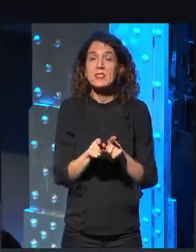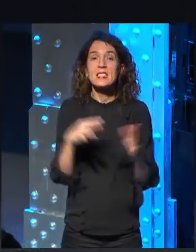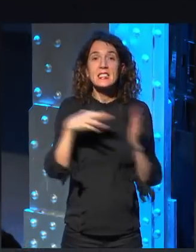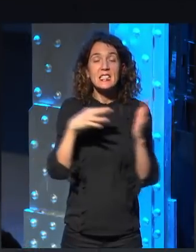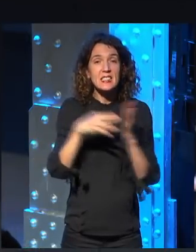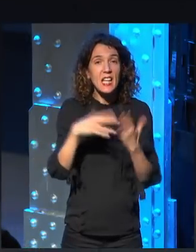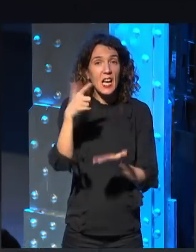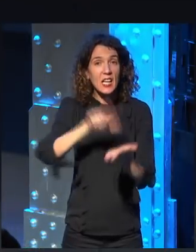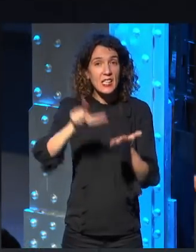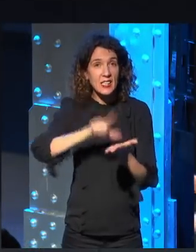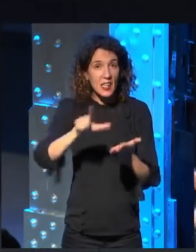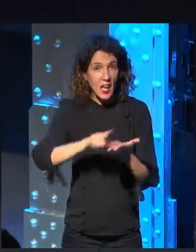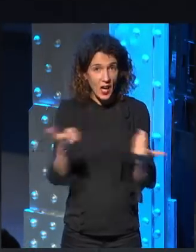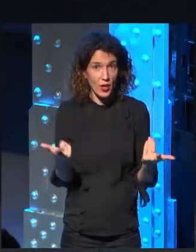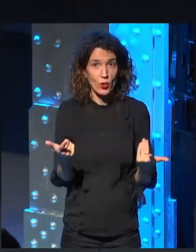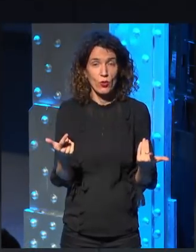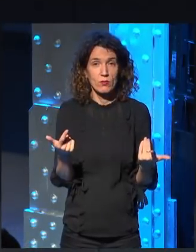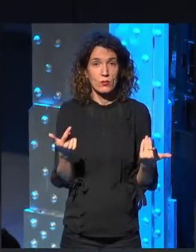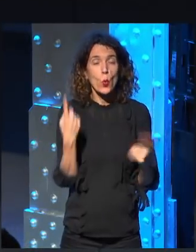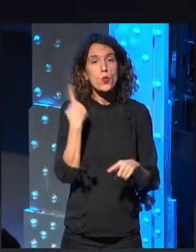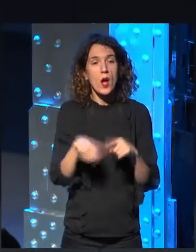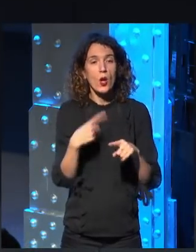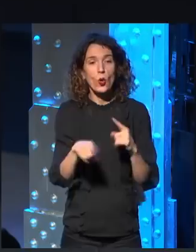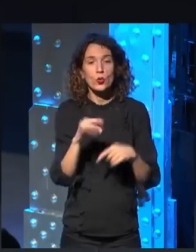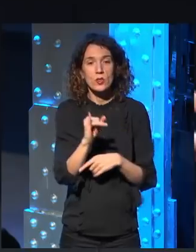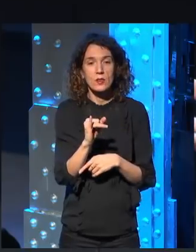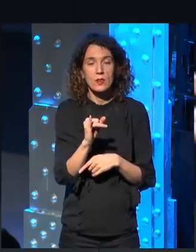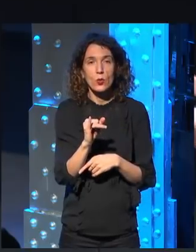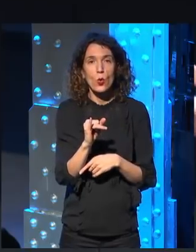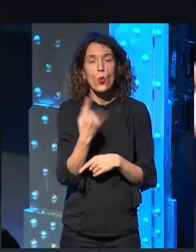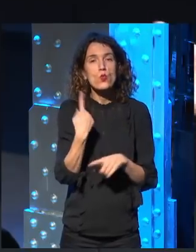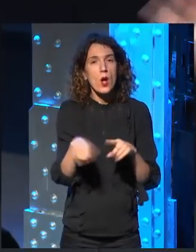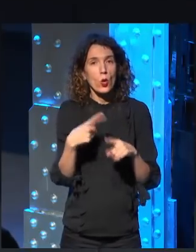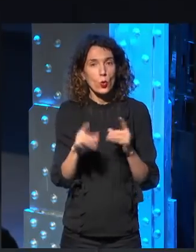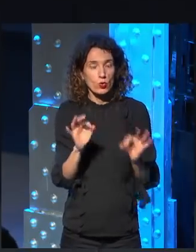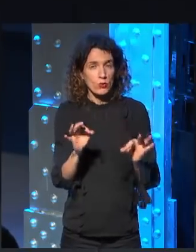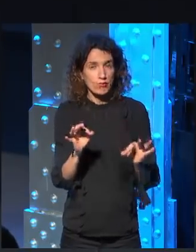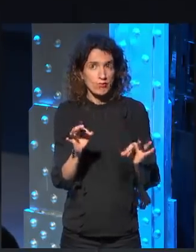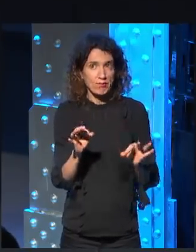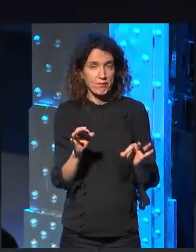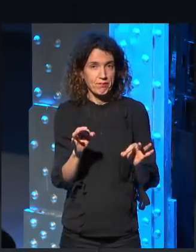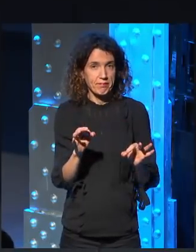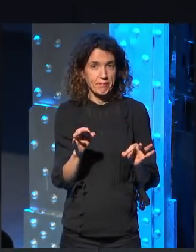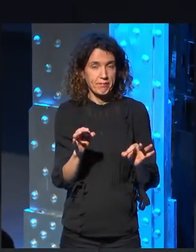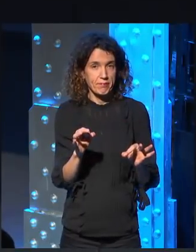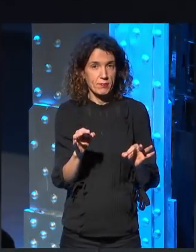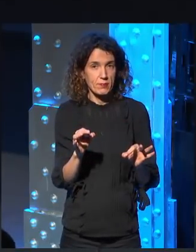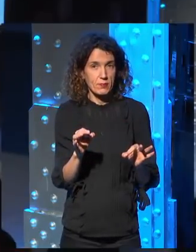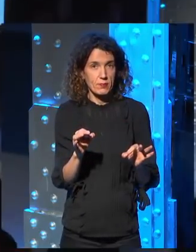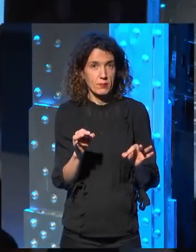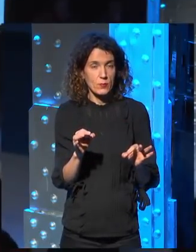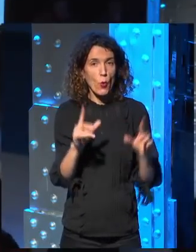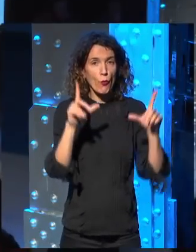No, es verdad, pues tú estás en el metro, ¿no? Y hay una cosa que es muy... fíjate, hay